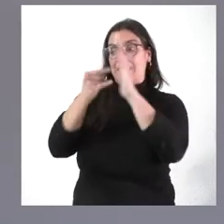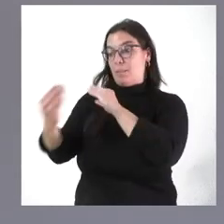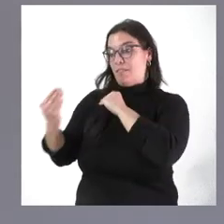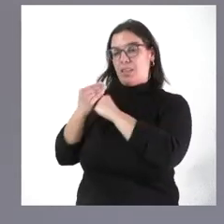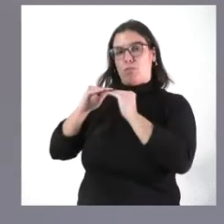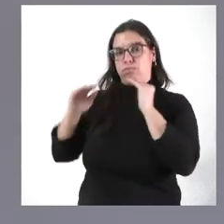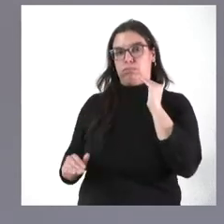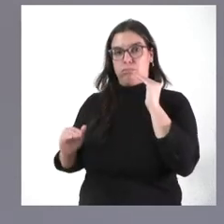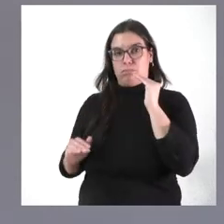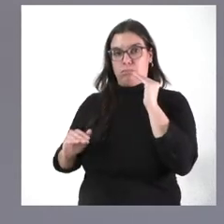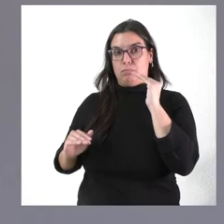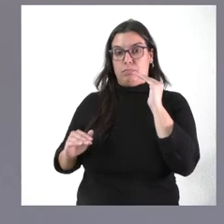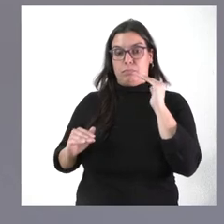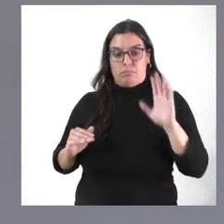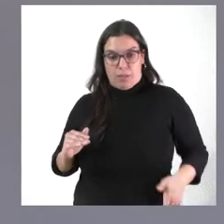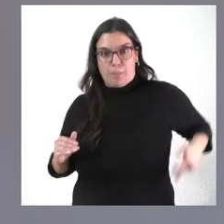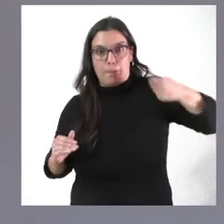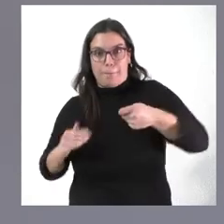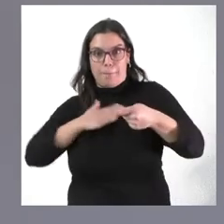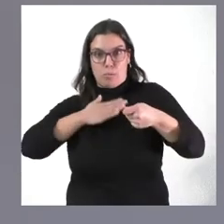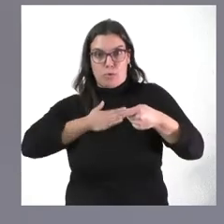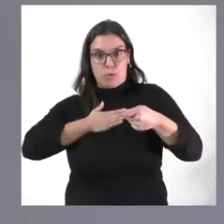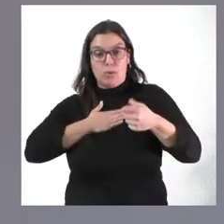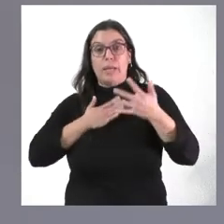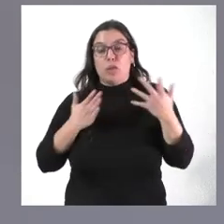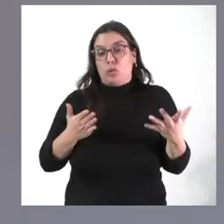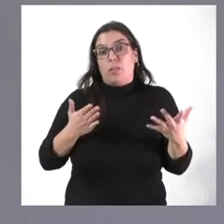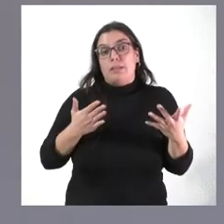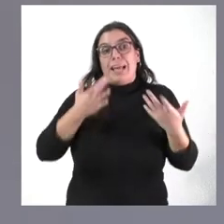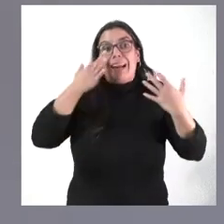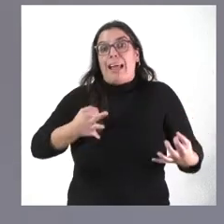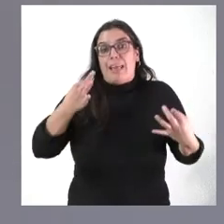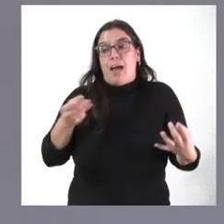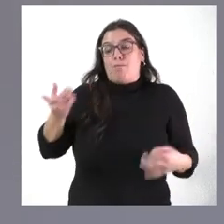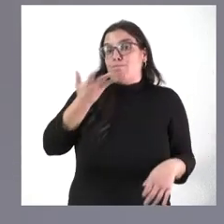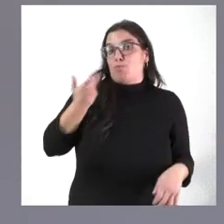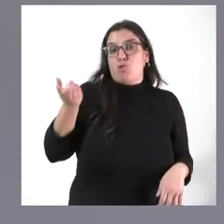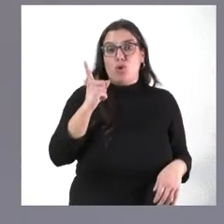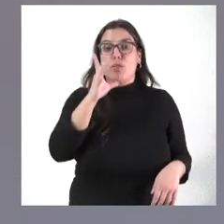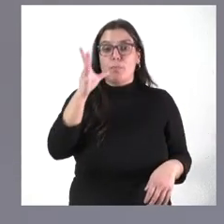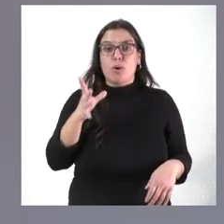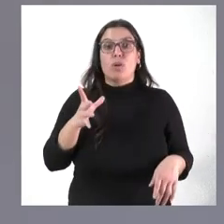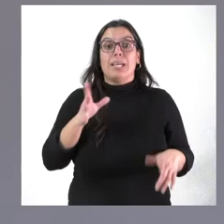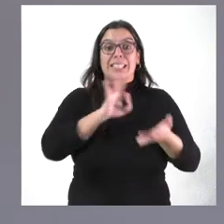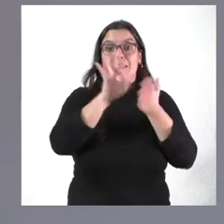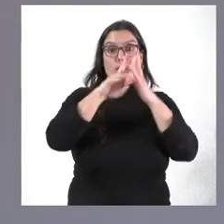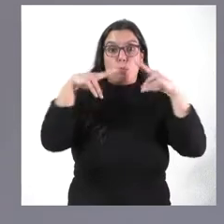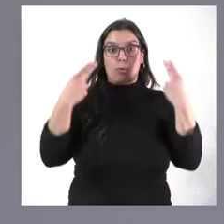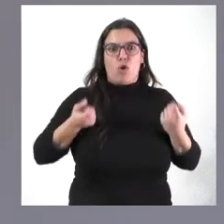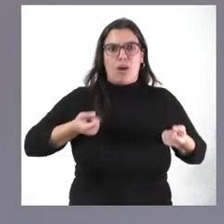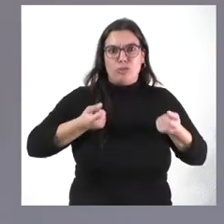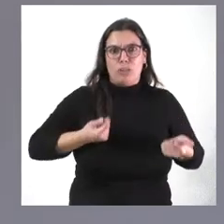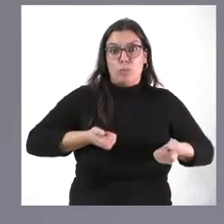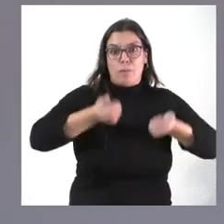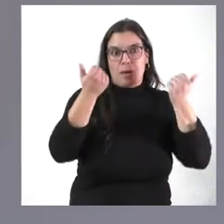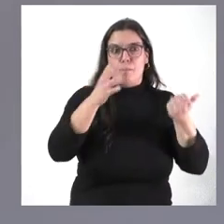las comunidades autónomas y por tanto desconocer la realidad de que estamos ante un coste creciente en estos servicios públicos por parte de la demanda de la sociedad